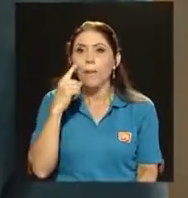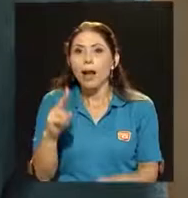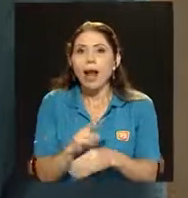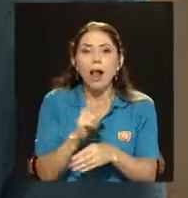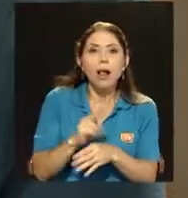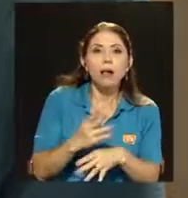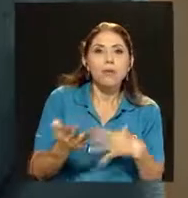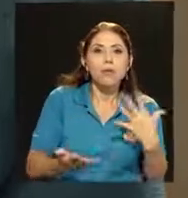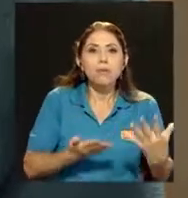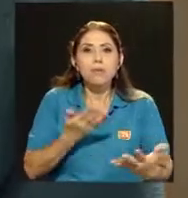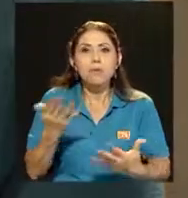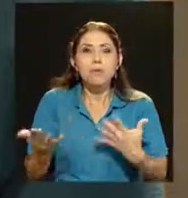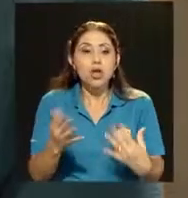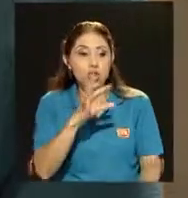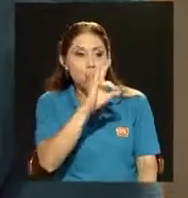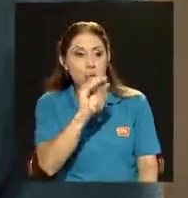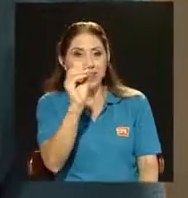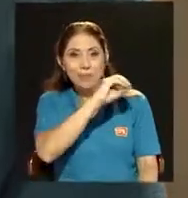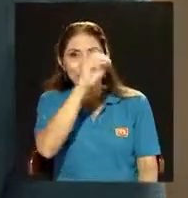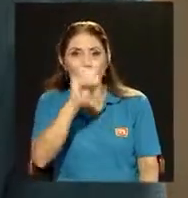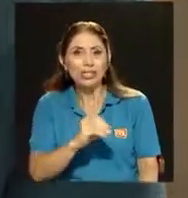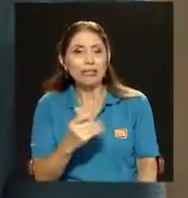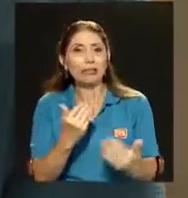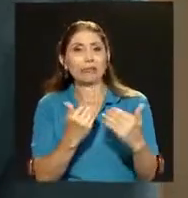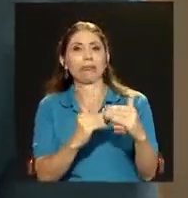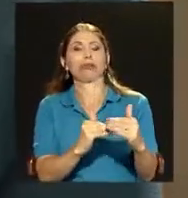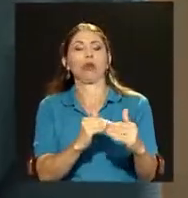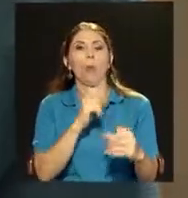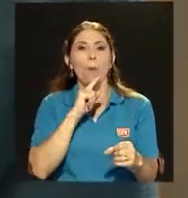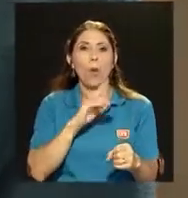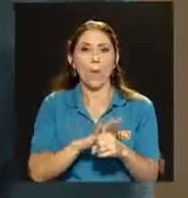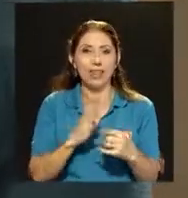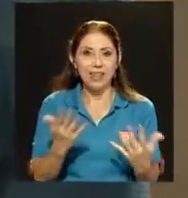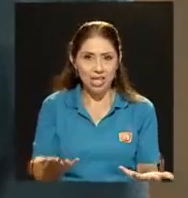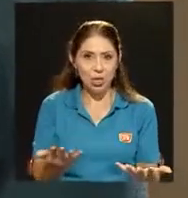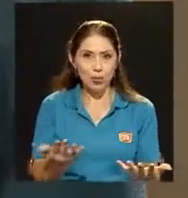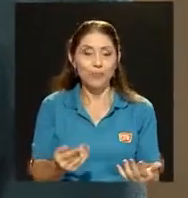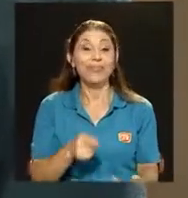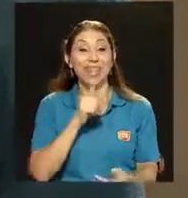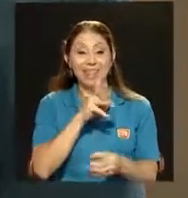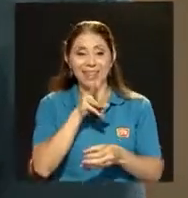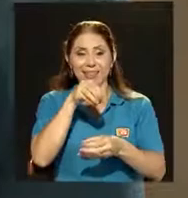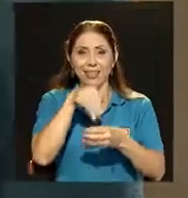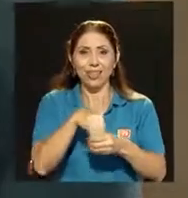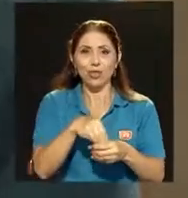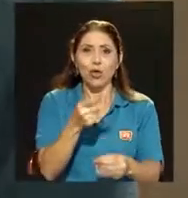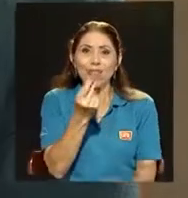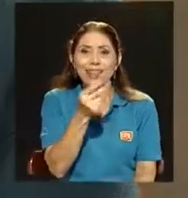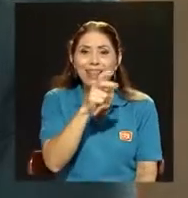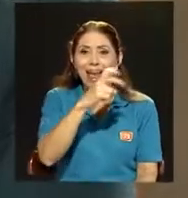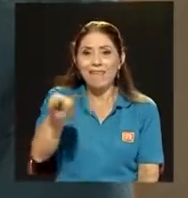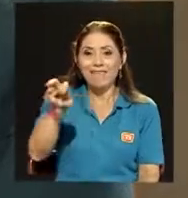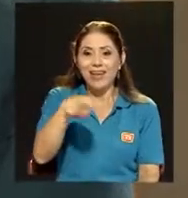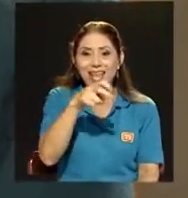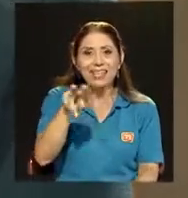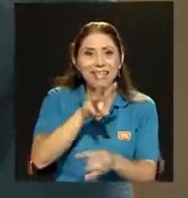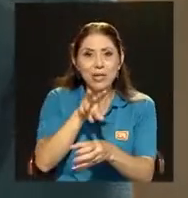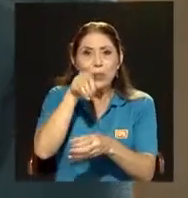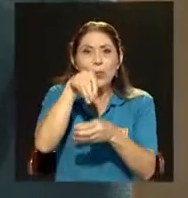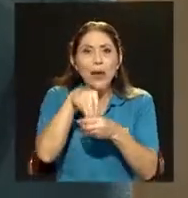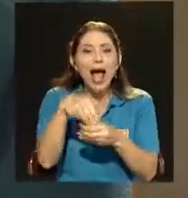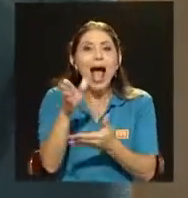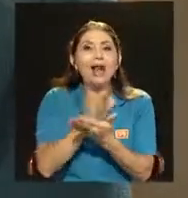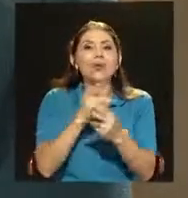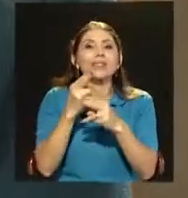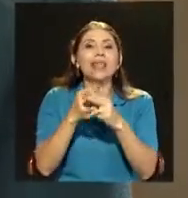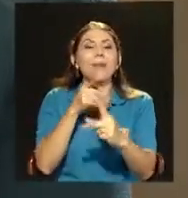El resto está prácticamente comprometido. Y dentro de las transferencias, ahí tenemos lo que denominamos los destinos